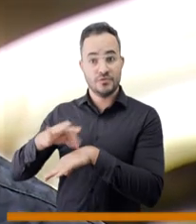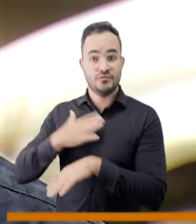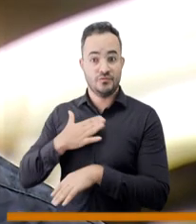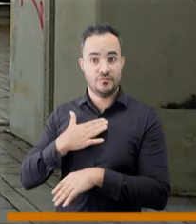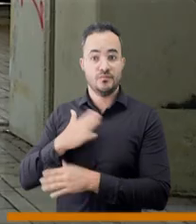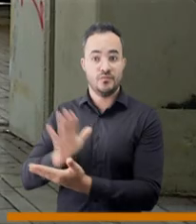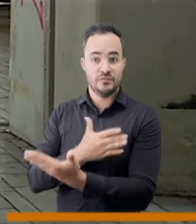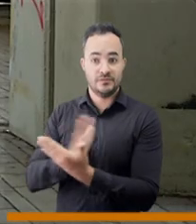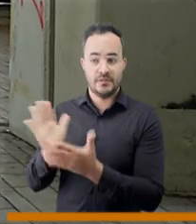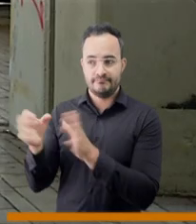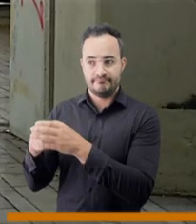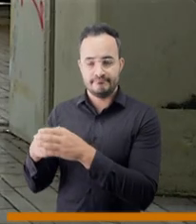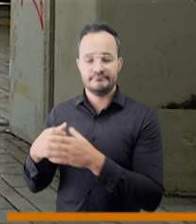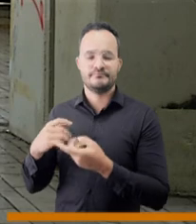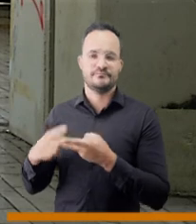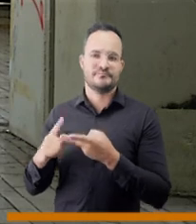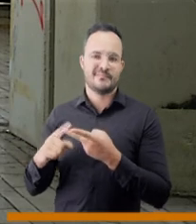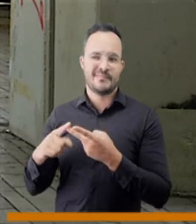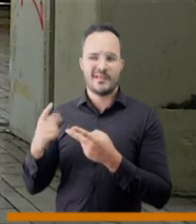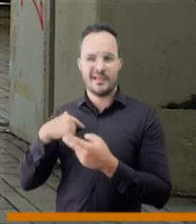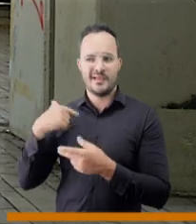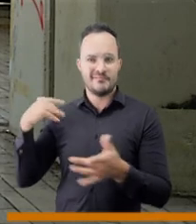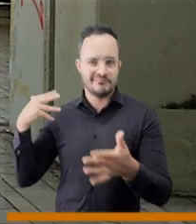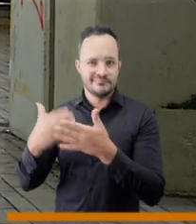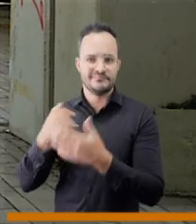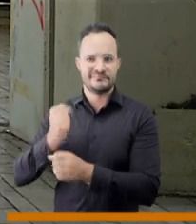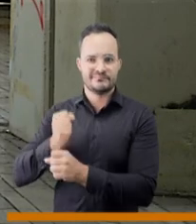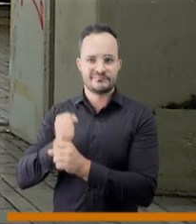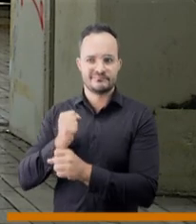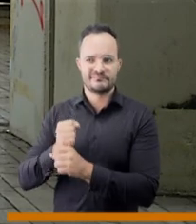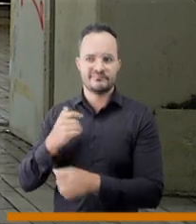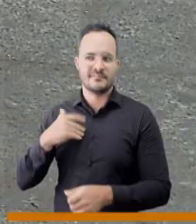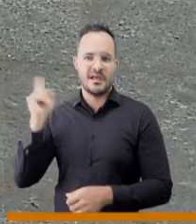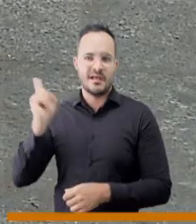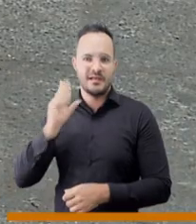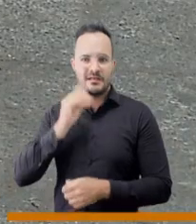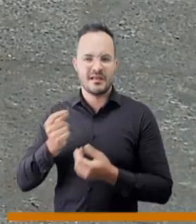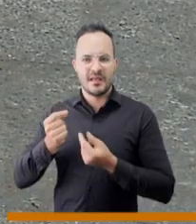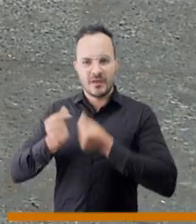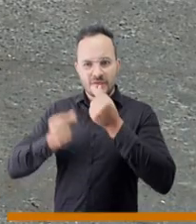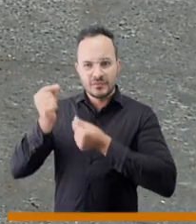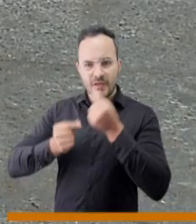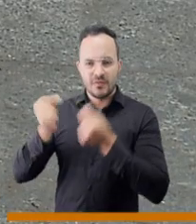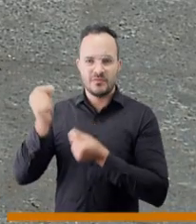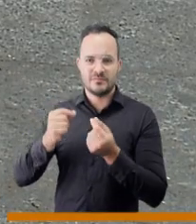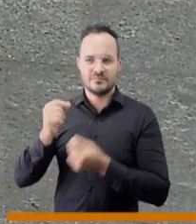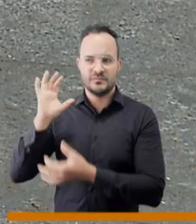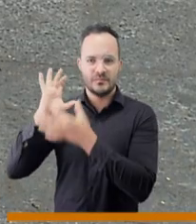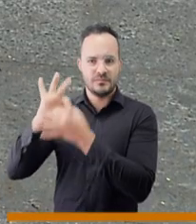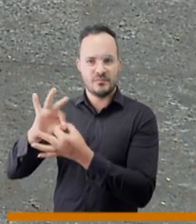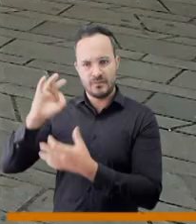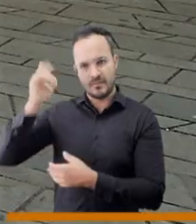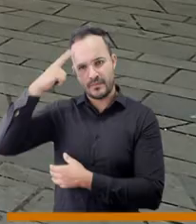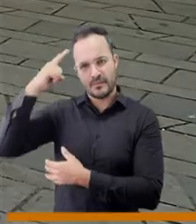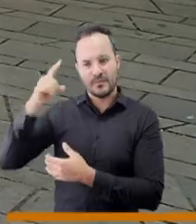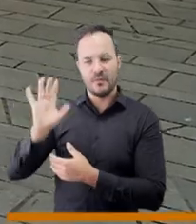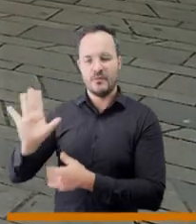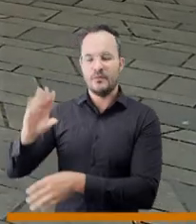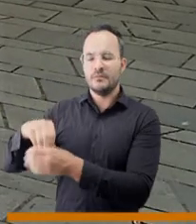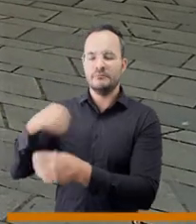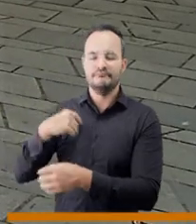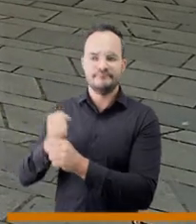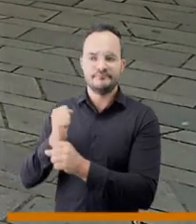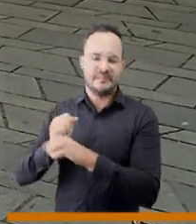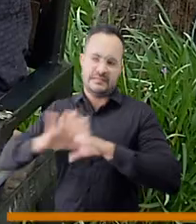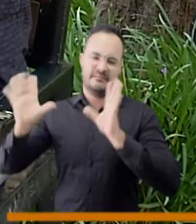allá, dejar mi trabajo como contador público también y pues de alguna manera u otra ingeniármelas